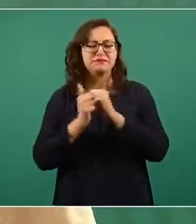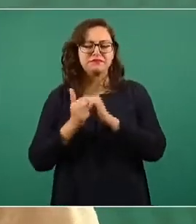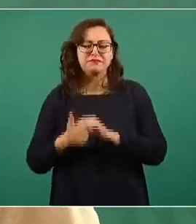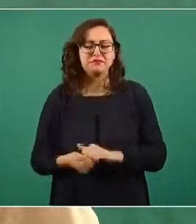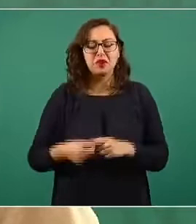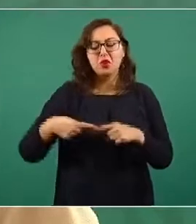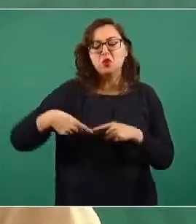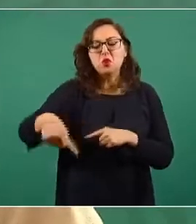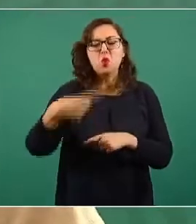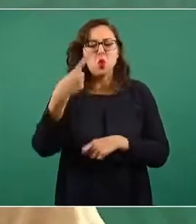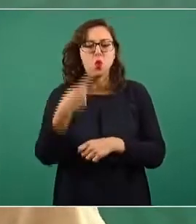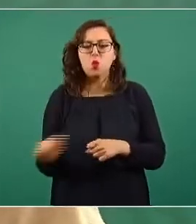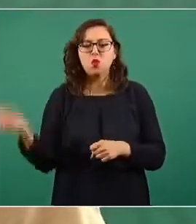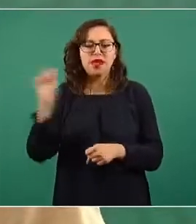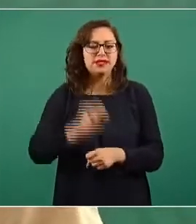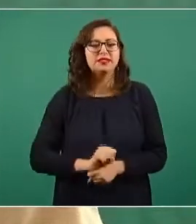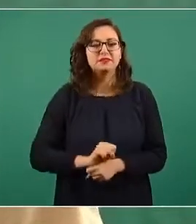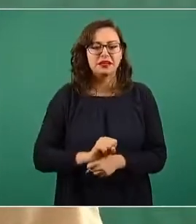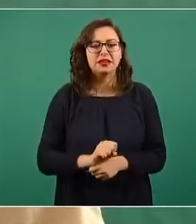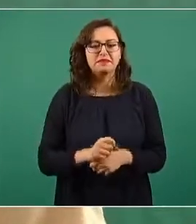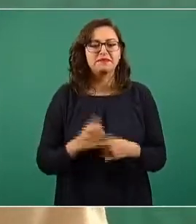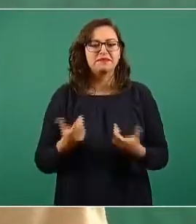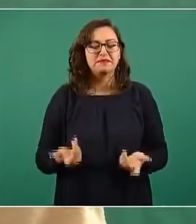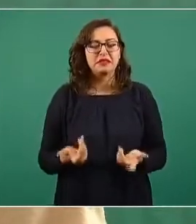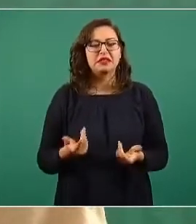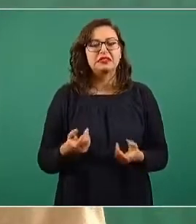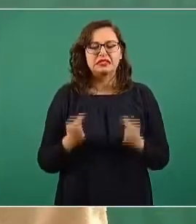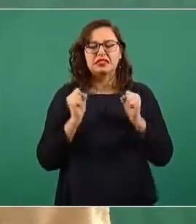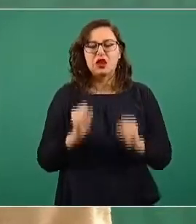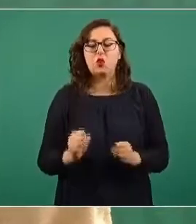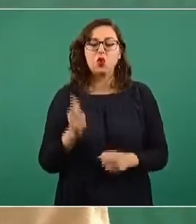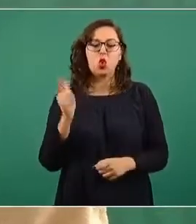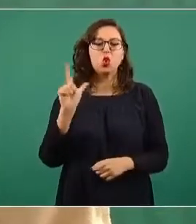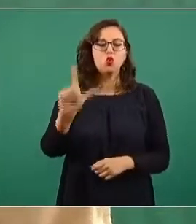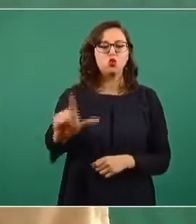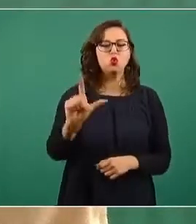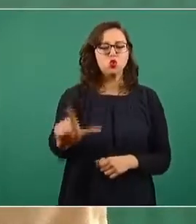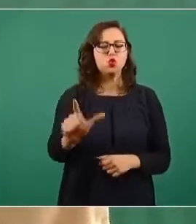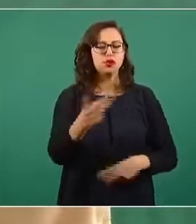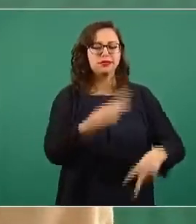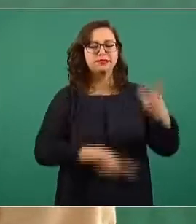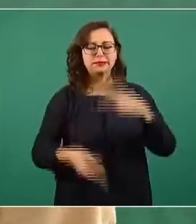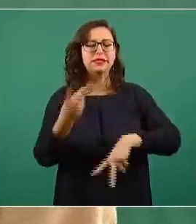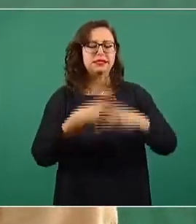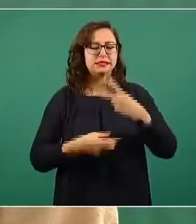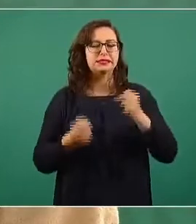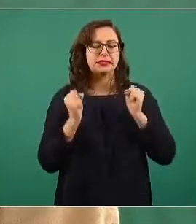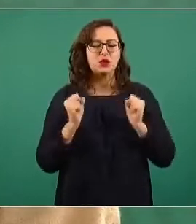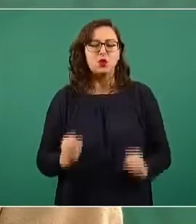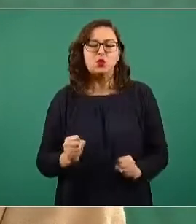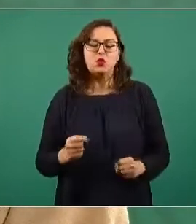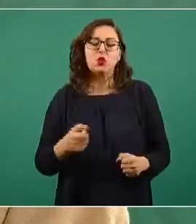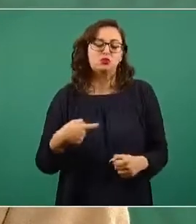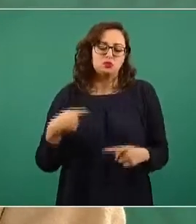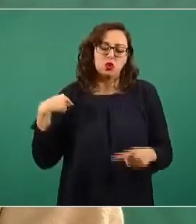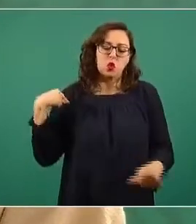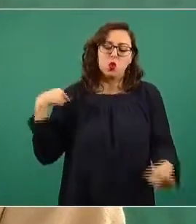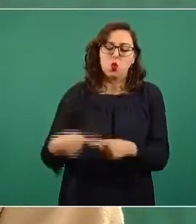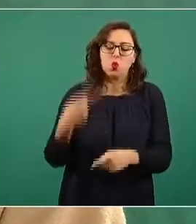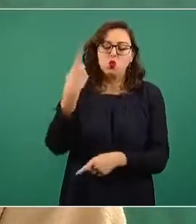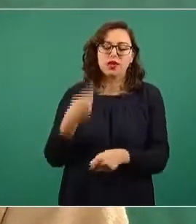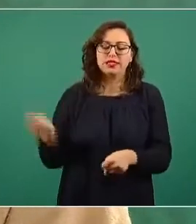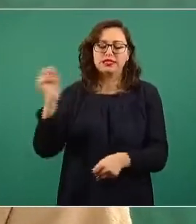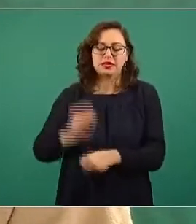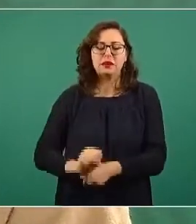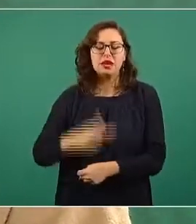semana seguramente lo tendremos ya para el lunes de la próxima. Yo me haré cargo esta semana todavía de las conferencias y yo creo que